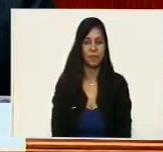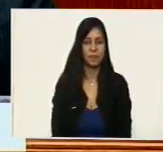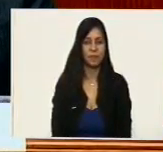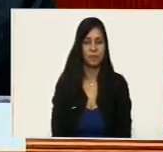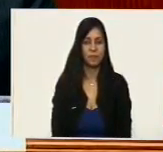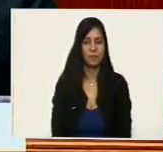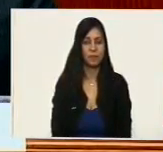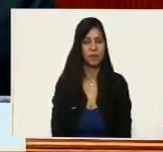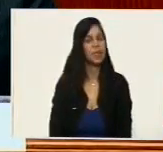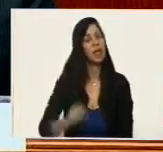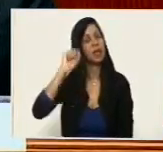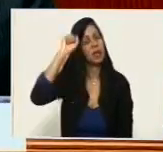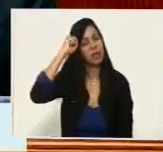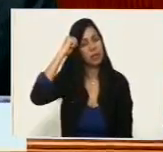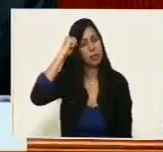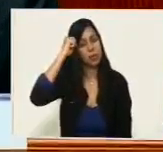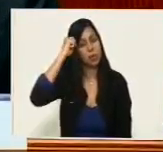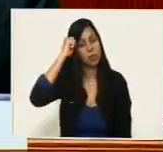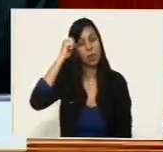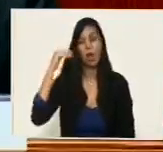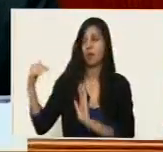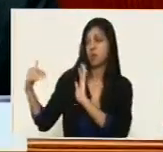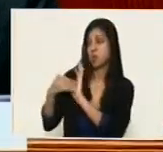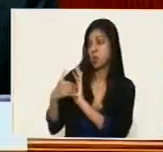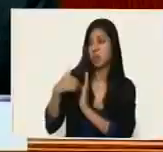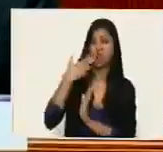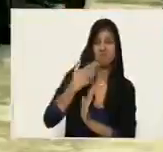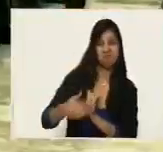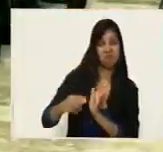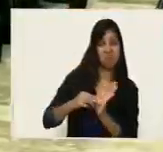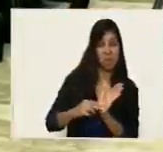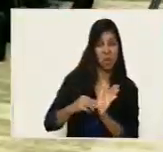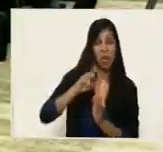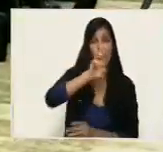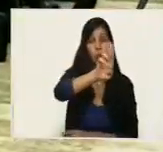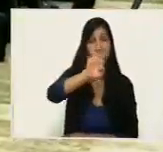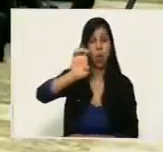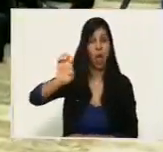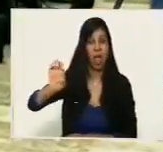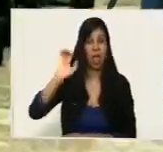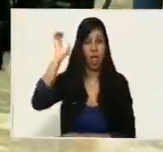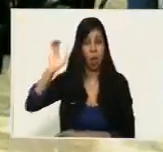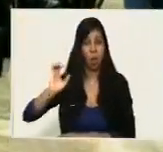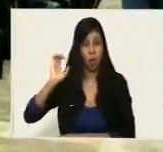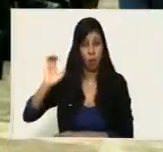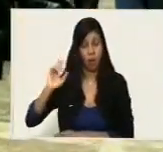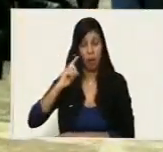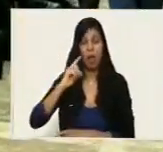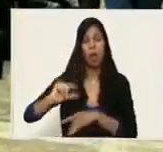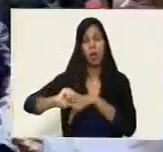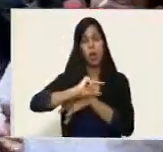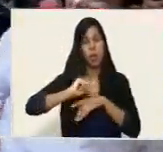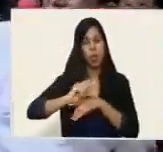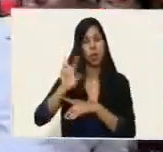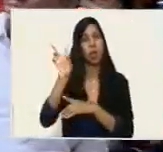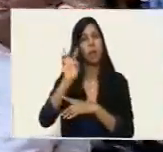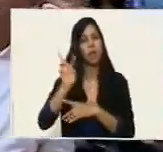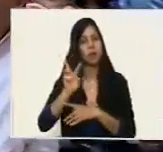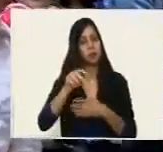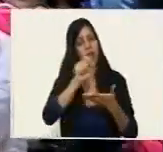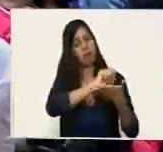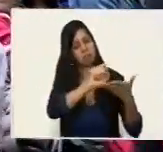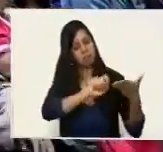Recordemos que a propósito de estas sanciones unilaterales impuestas por la Unión Europea, el gobierno venezolano emitió un comunicado en el cual